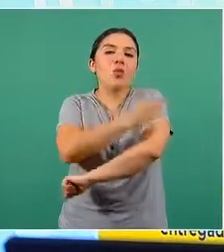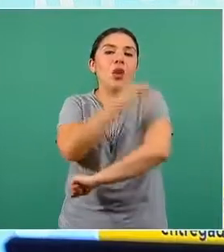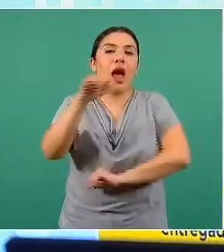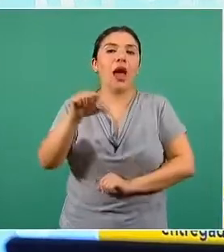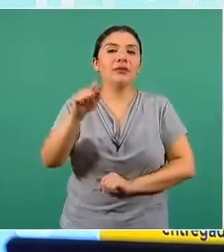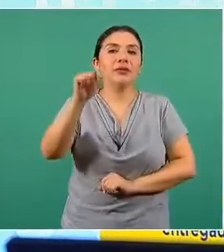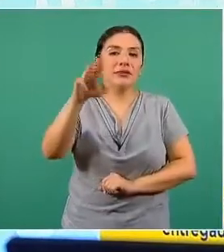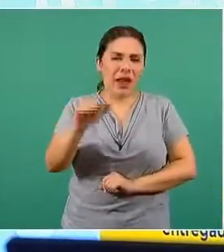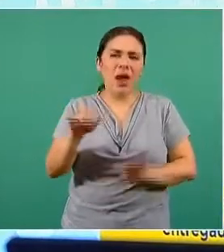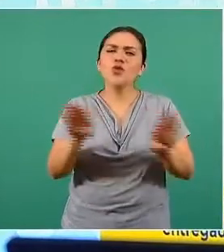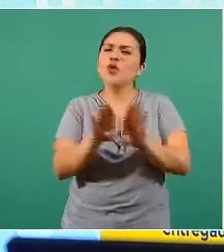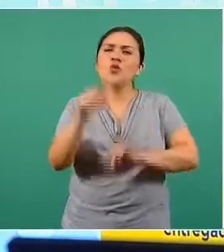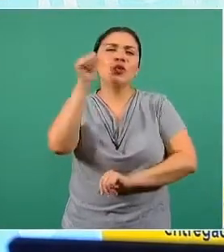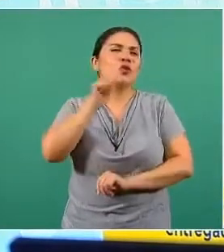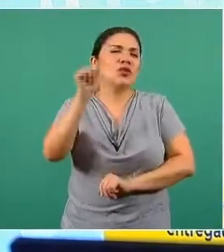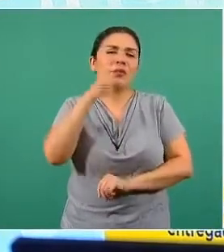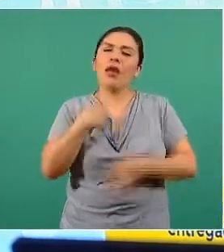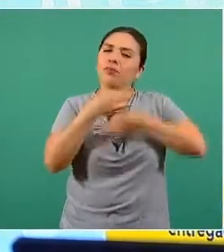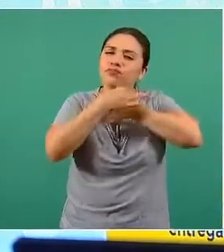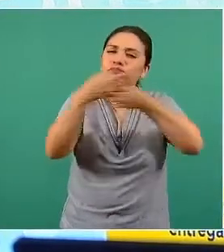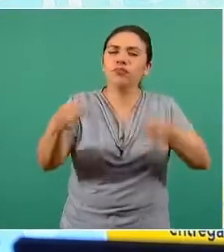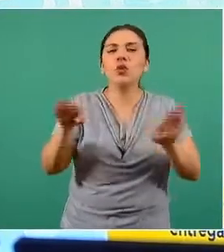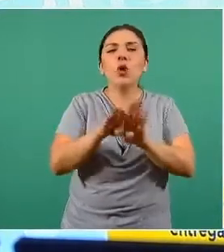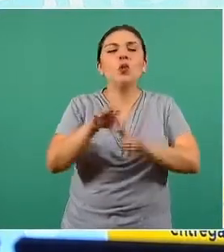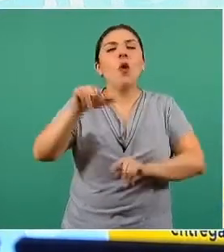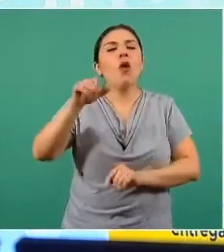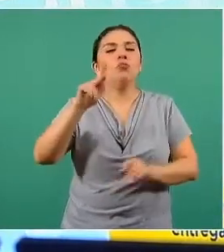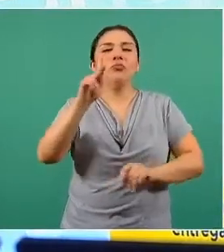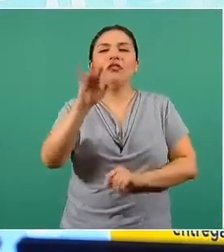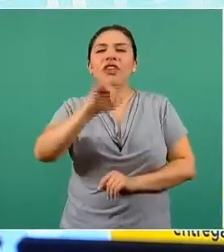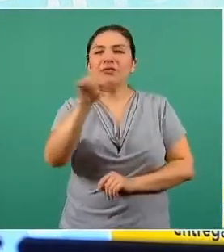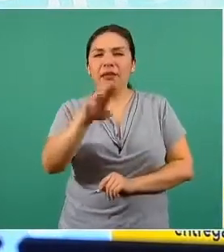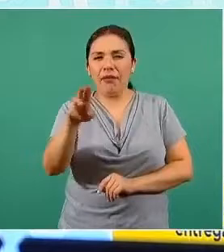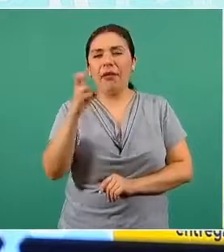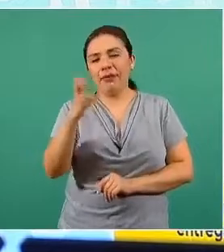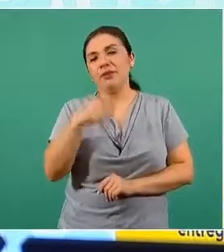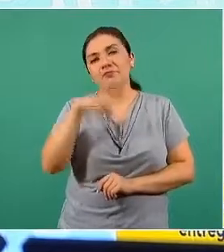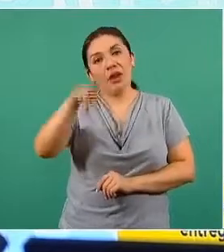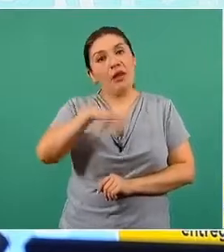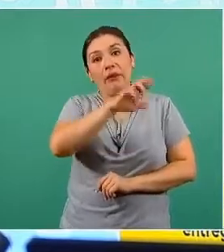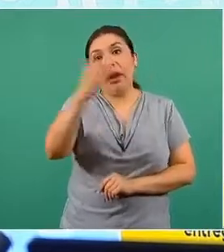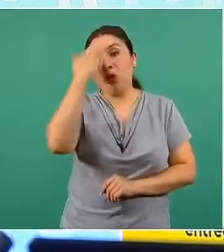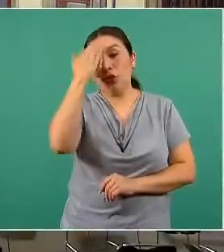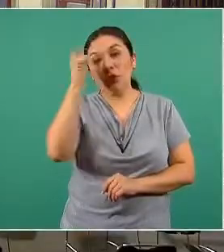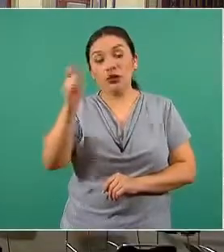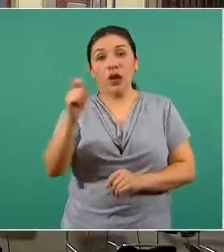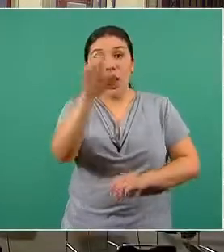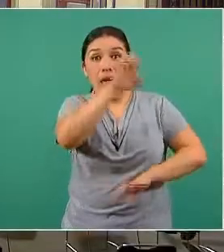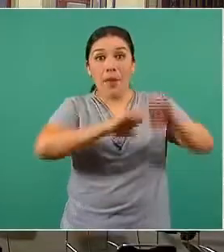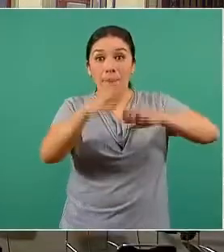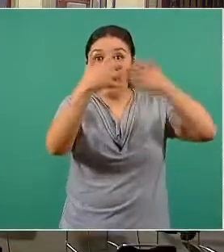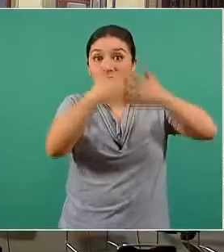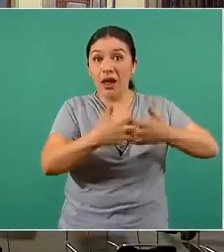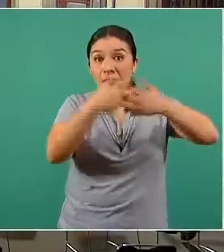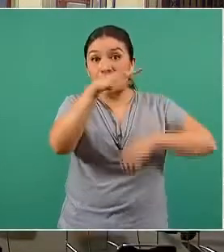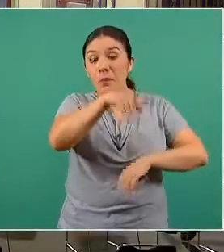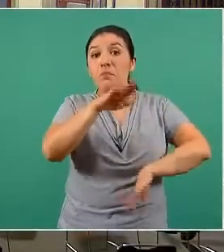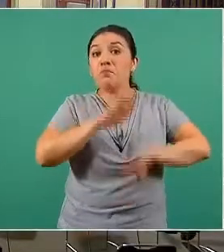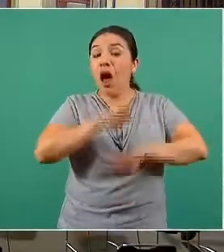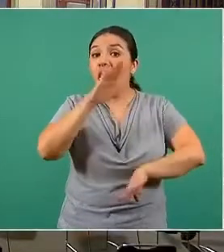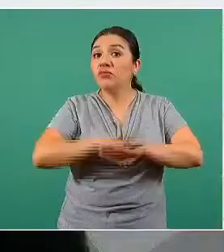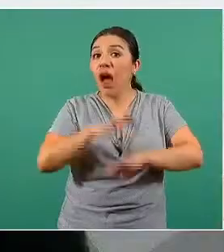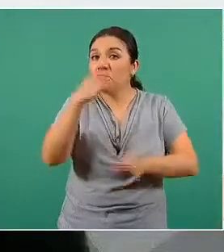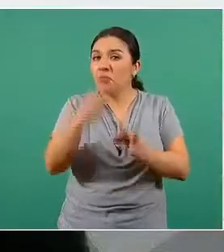Astra, como solemos hacerlo para el caso de Pfizer, que insistimos en reconocer la compañía que ha mostrado la